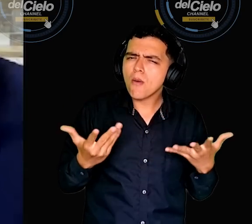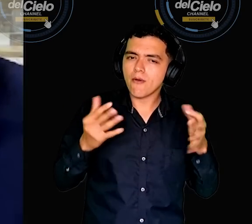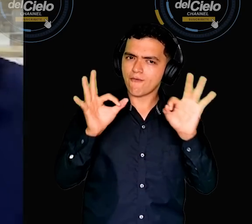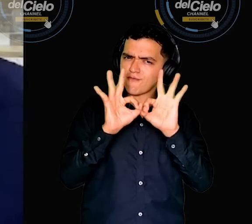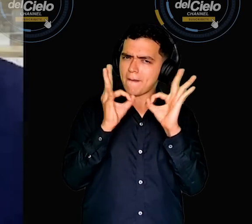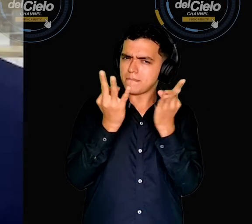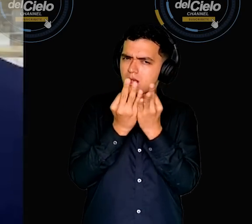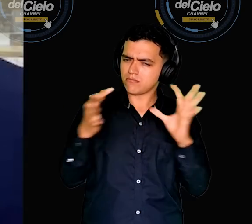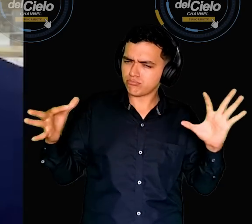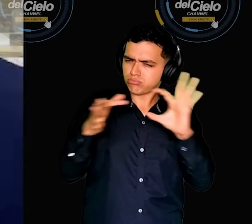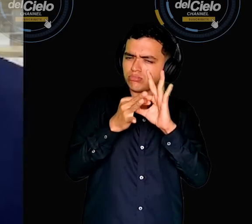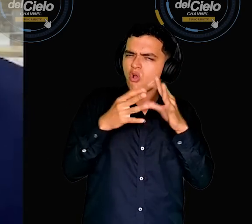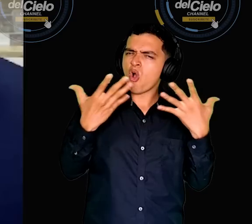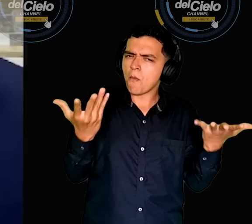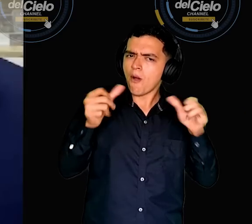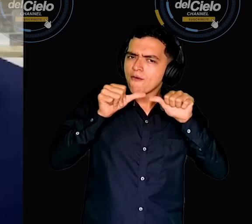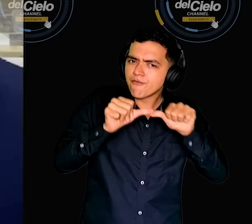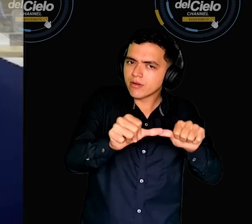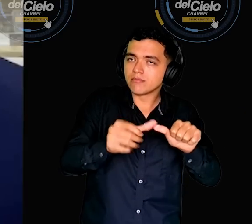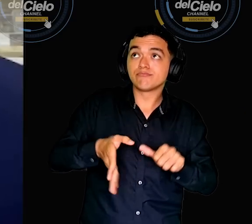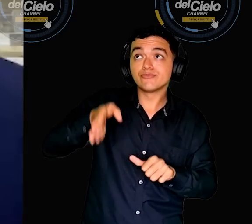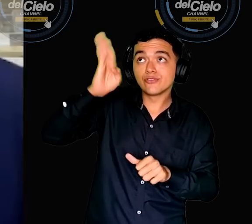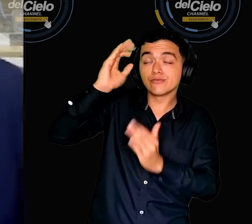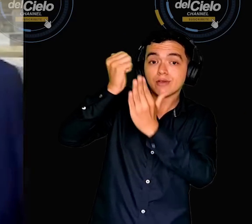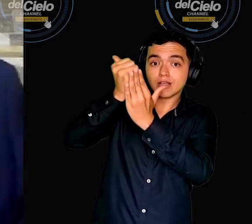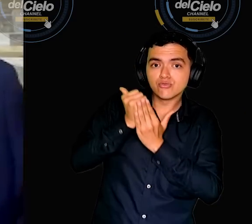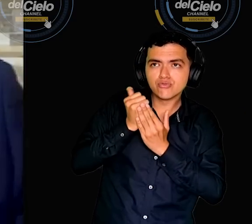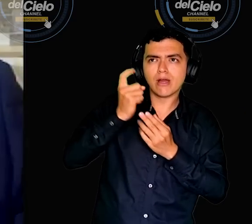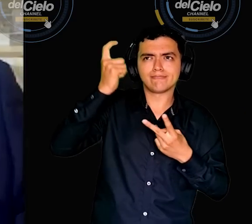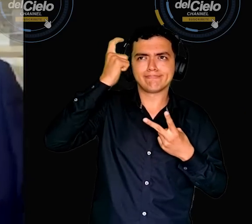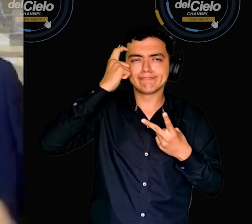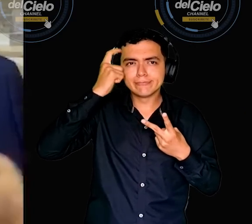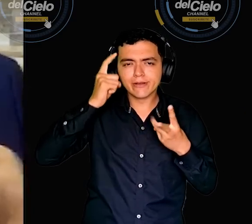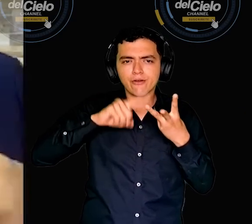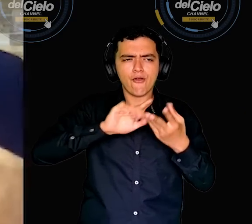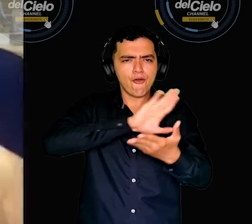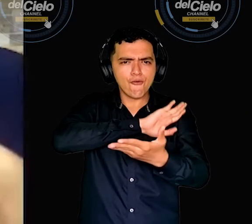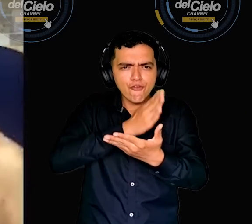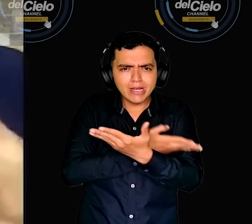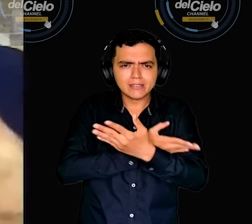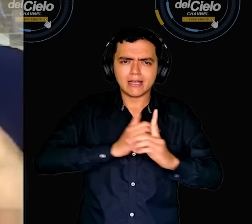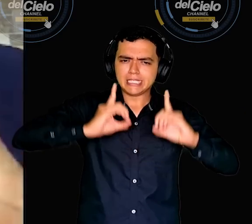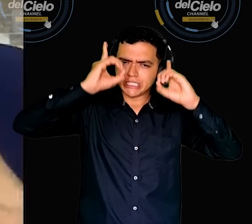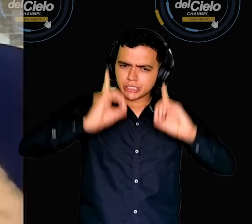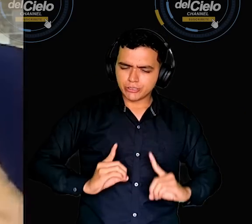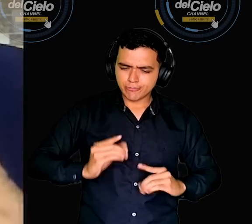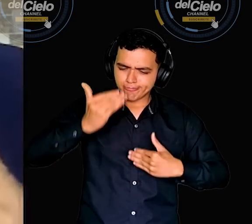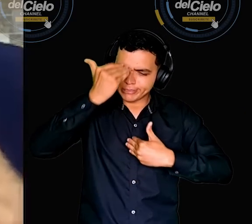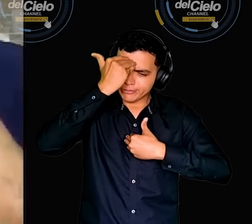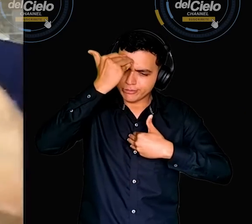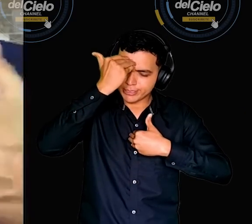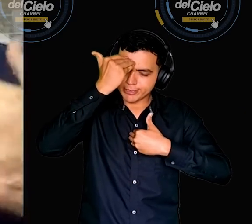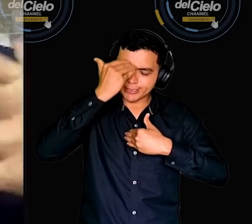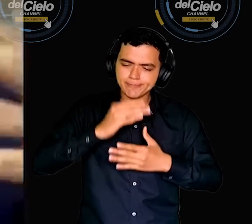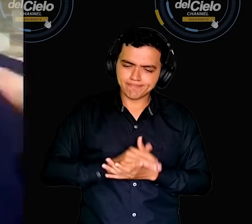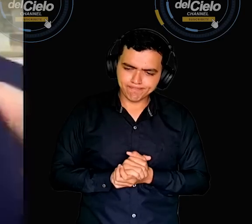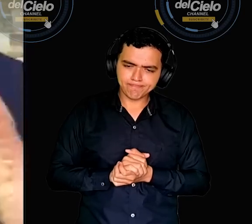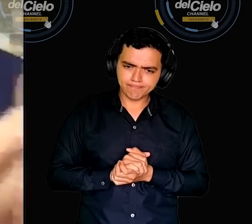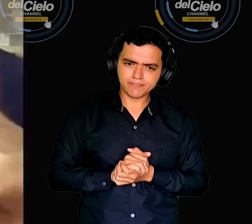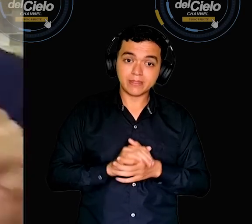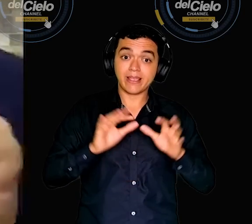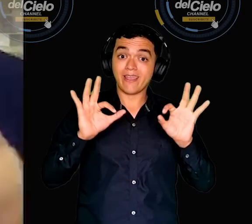me enfermo o si me van a hacer un examen o si a alguna de ellas le pasa lo mismo, yo estoy pendiente y nos reunimos por el Zoom ahora que hay tan buena